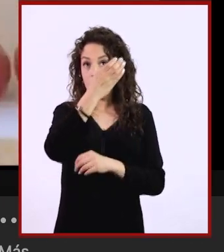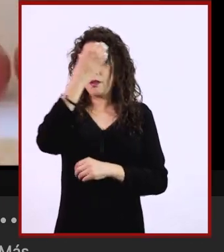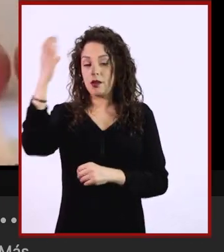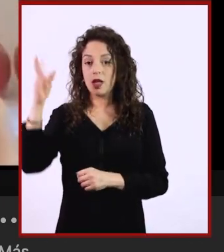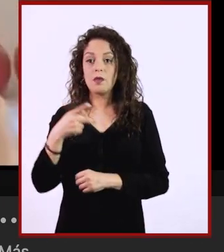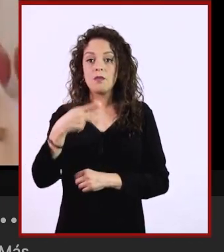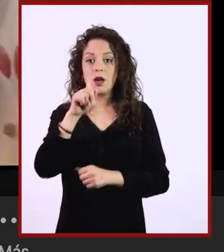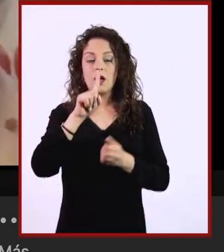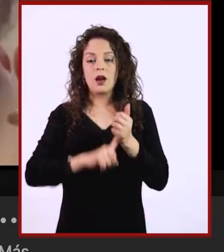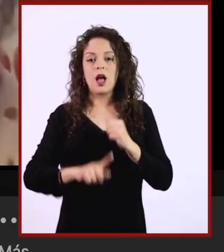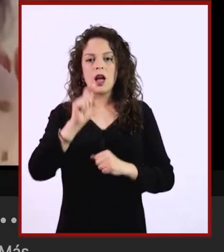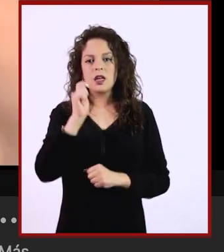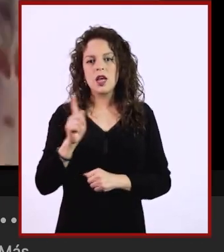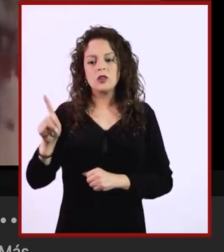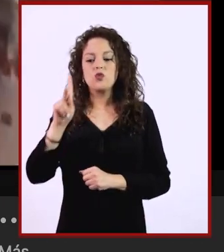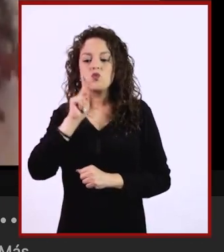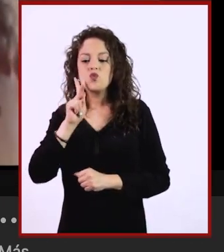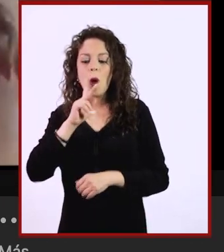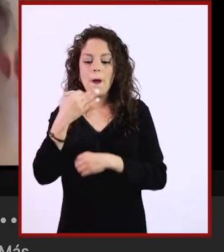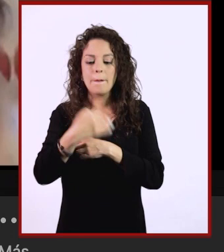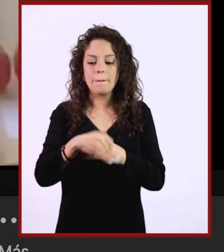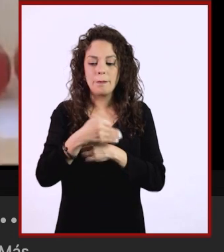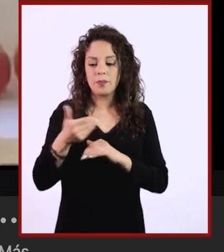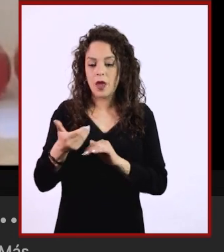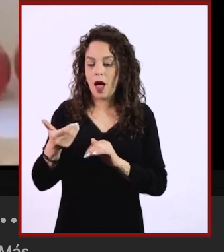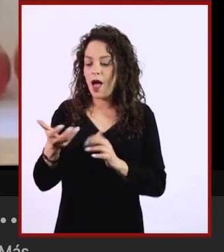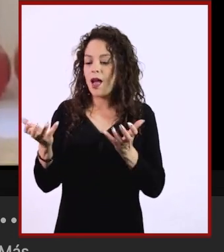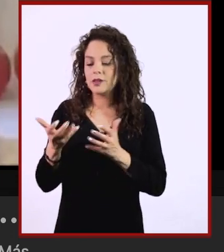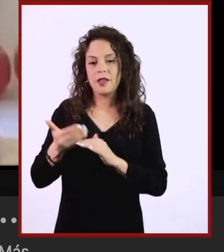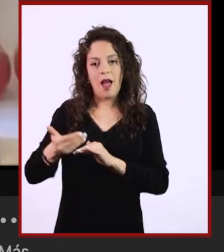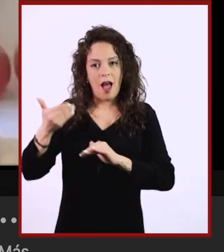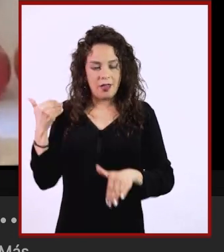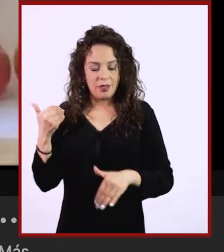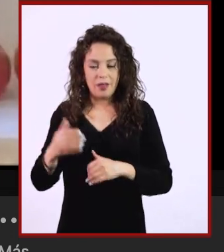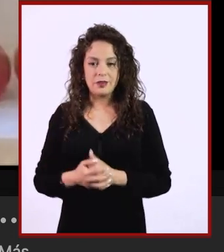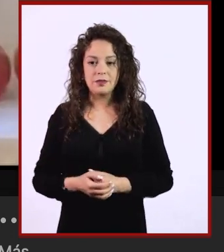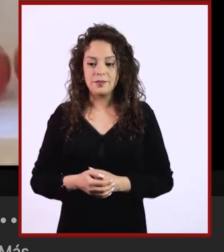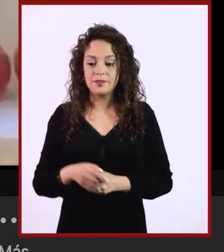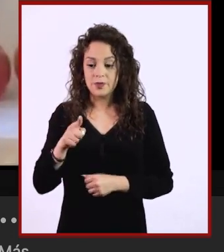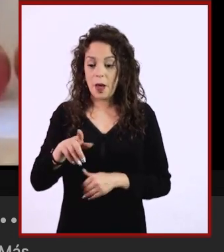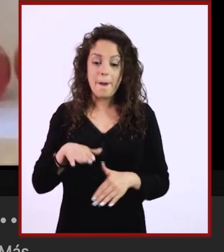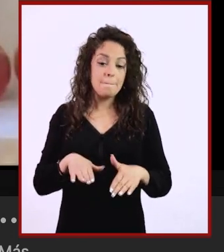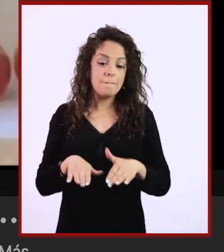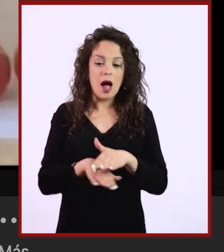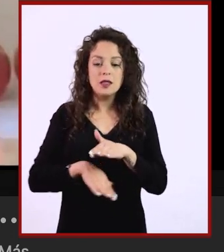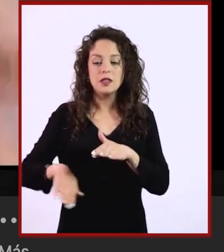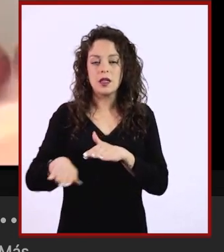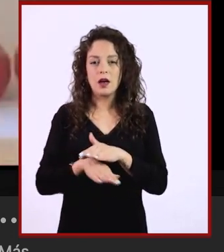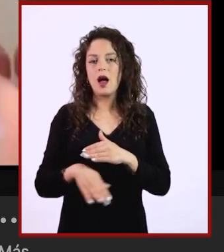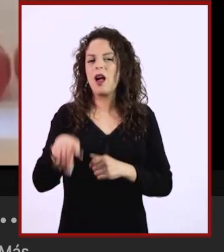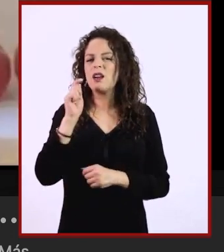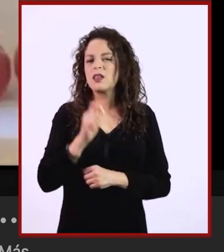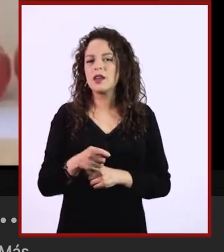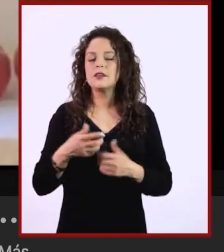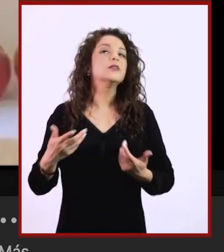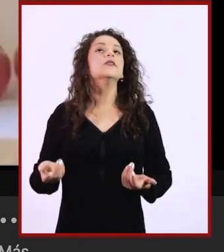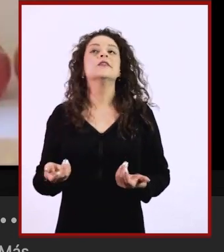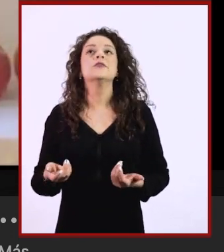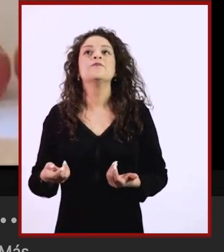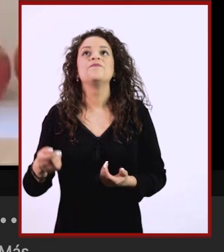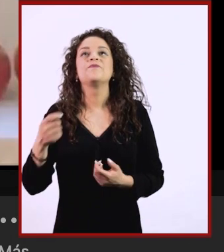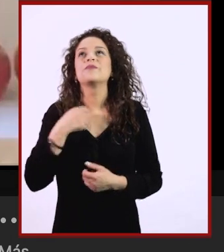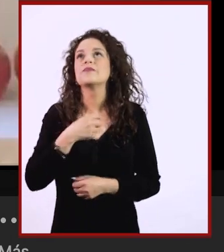ejercicio previo que se hizo, que fueron los objetivos de desarrollo del milenio, ¿no? Que básicamente con esto, digo, y esto lo menciono un